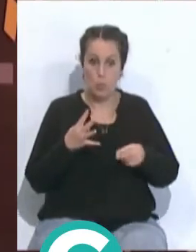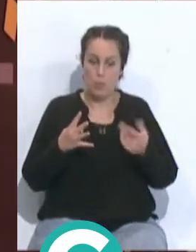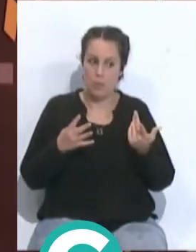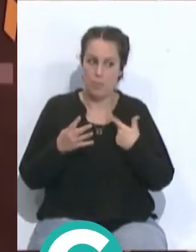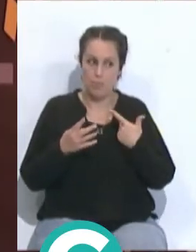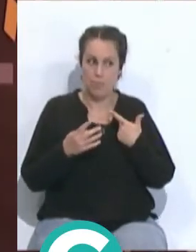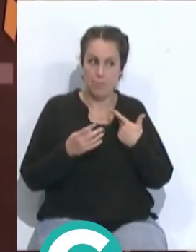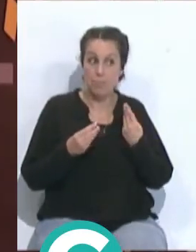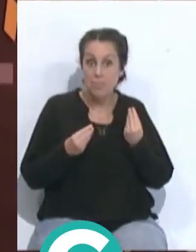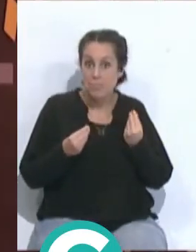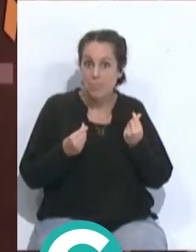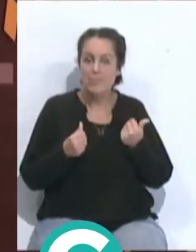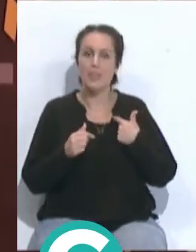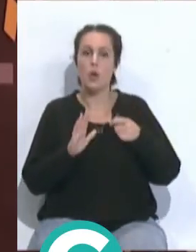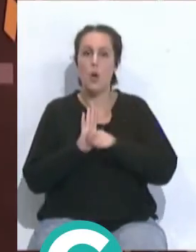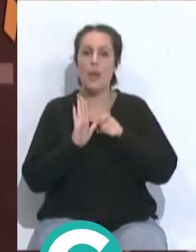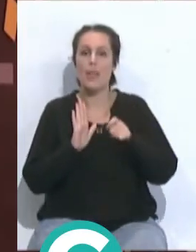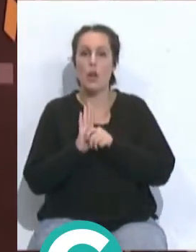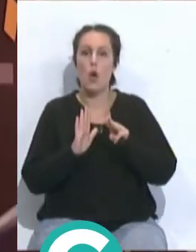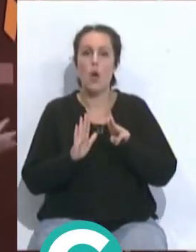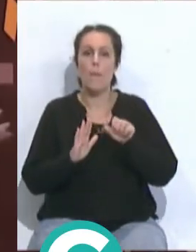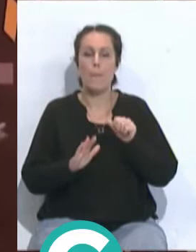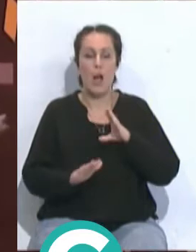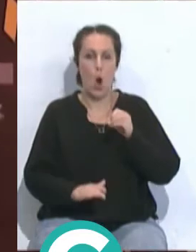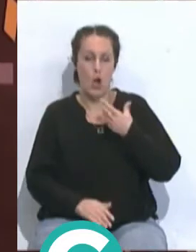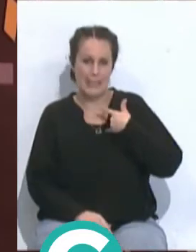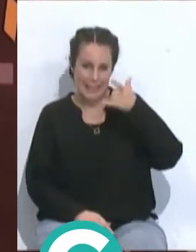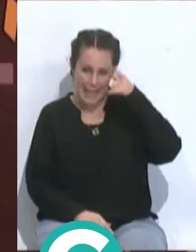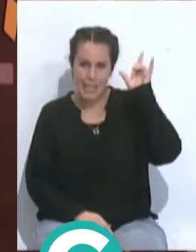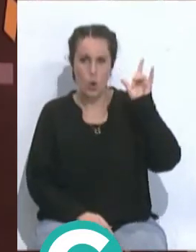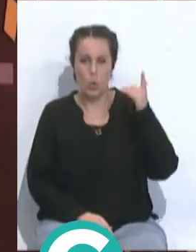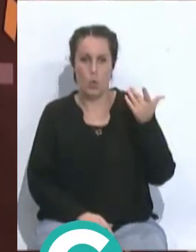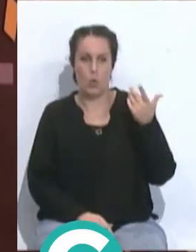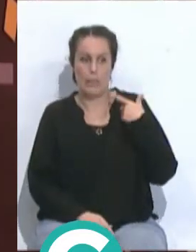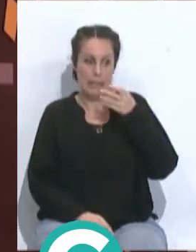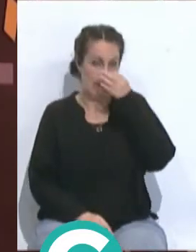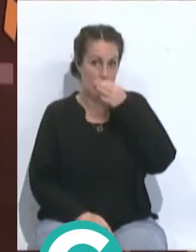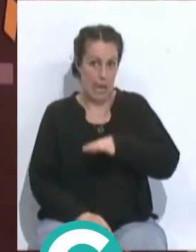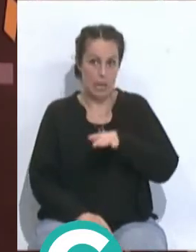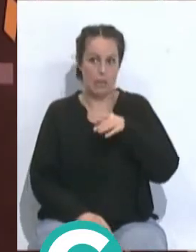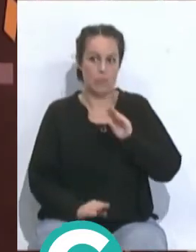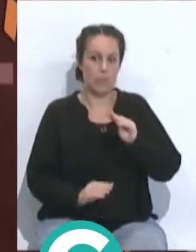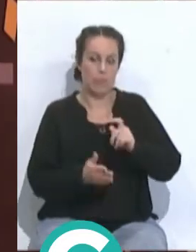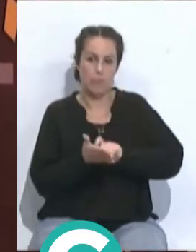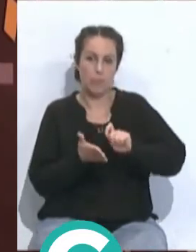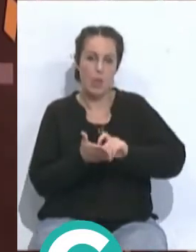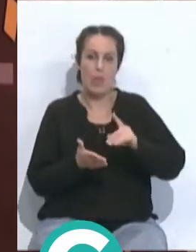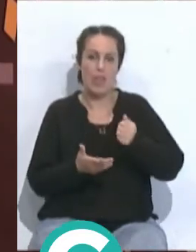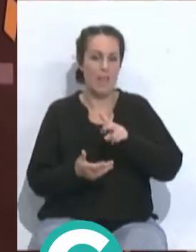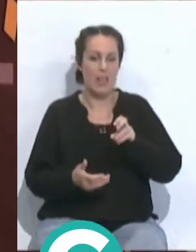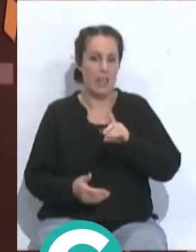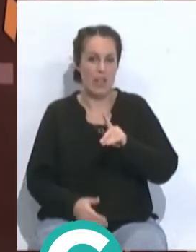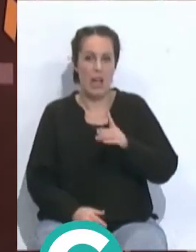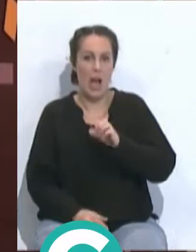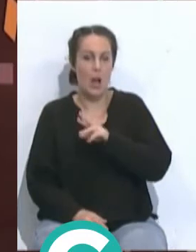lo más sugerente. Romancero de Paco el Satánico. Desde Chiclana, su autor, David Caro,